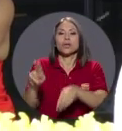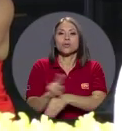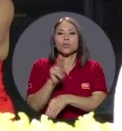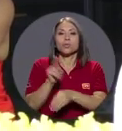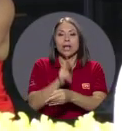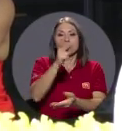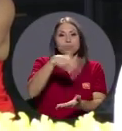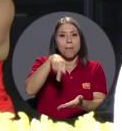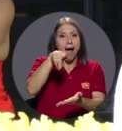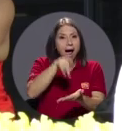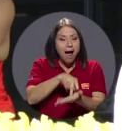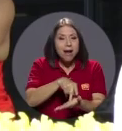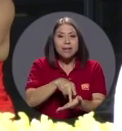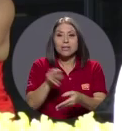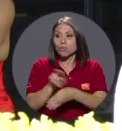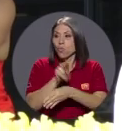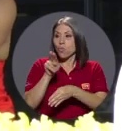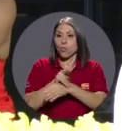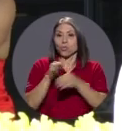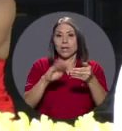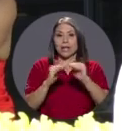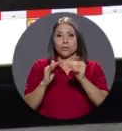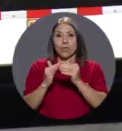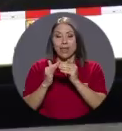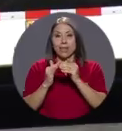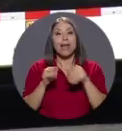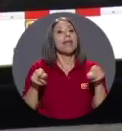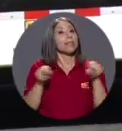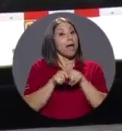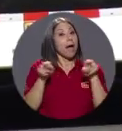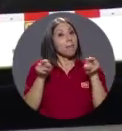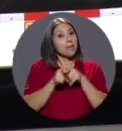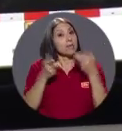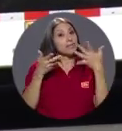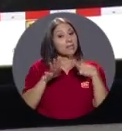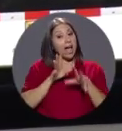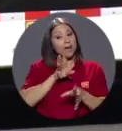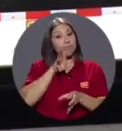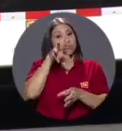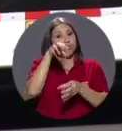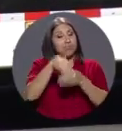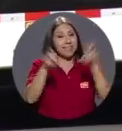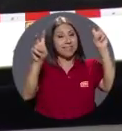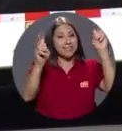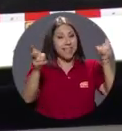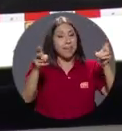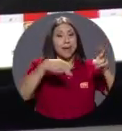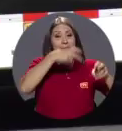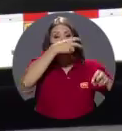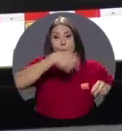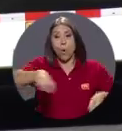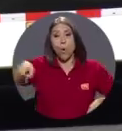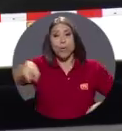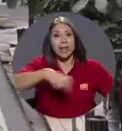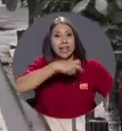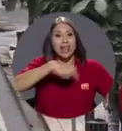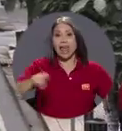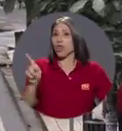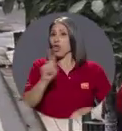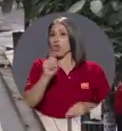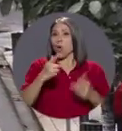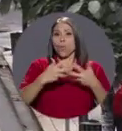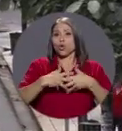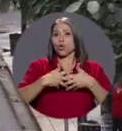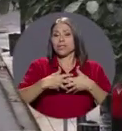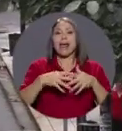diseña la ciudad, en donde además paralelamente se está interconectando el tema de movilidad no motorizada, como